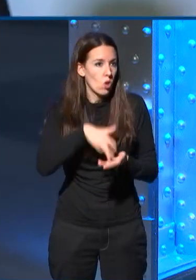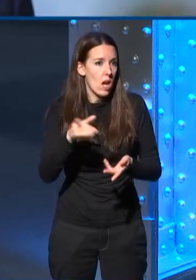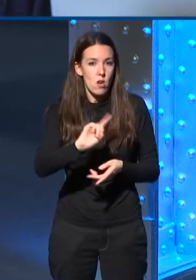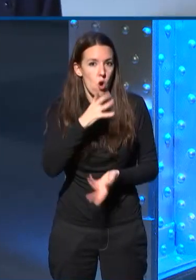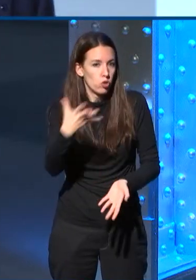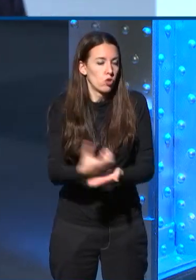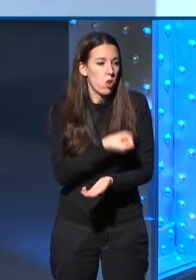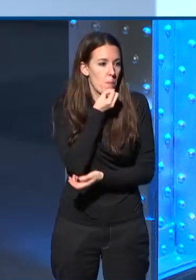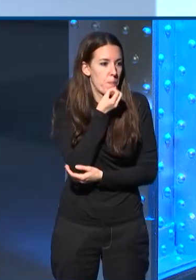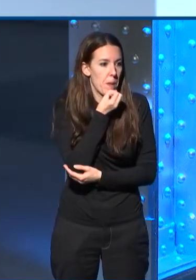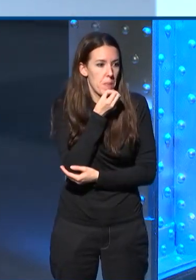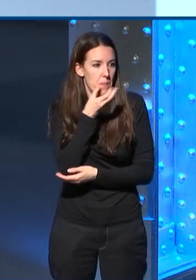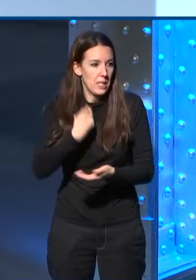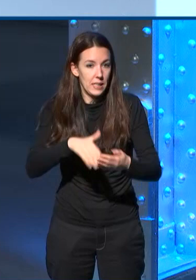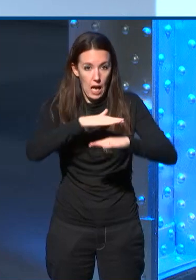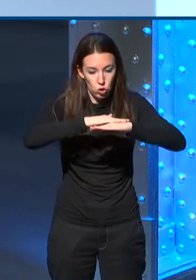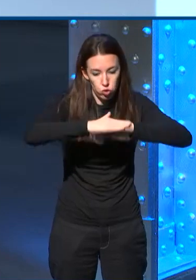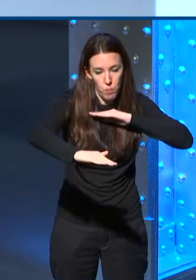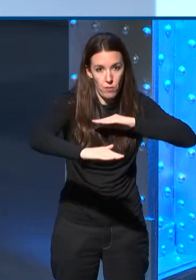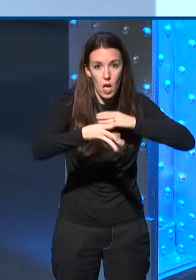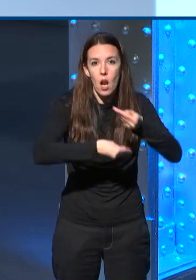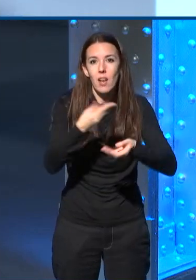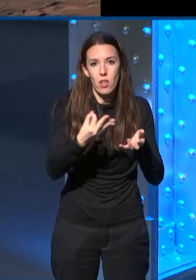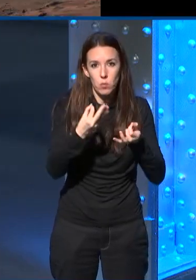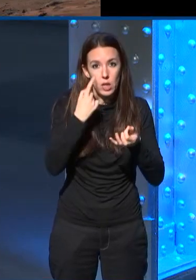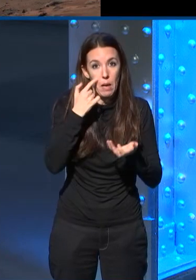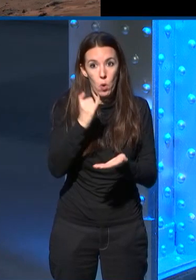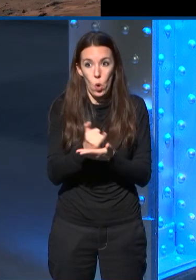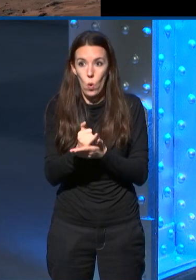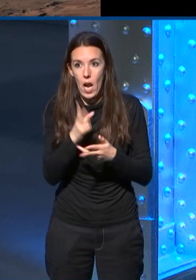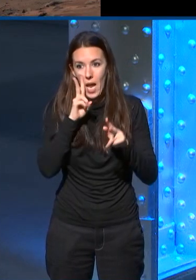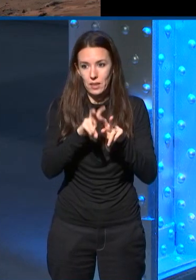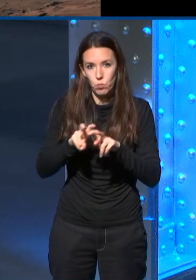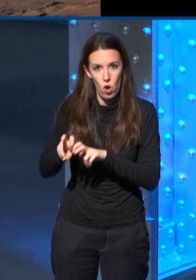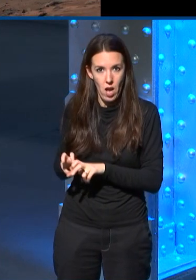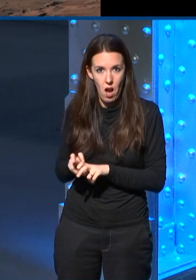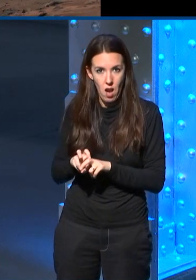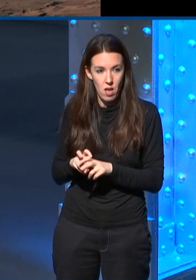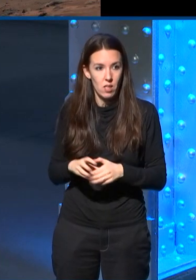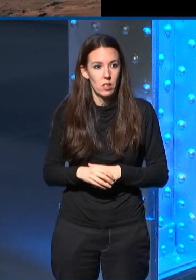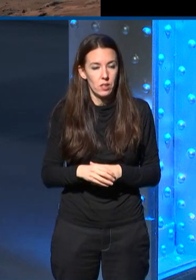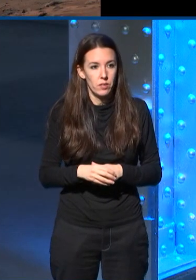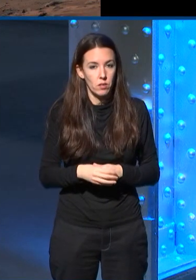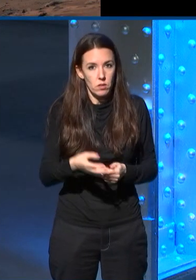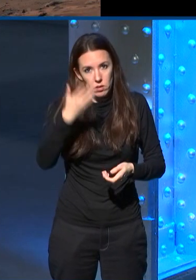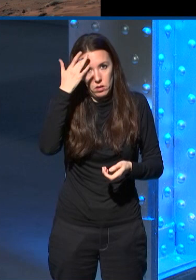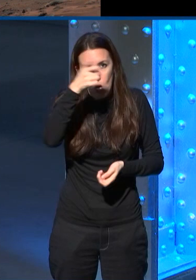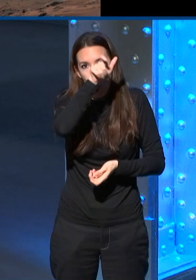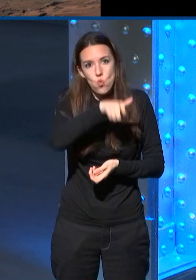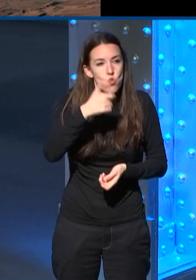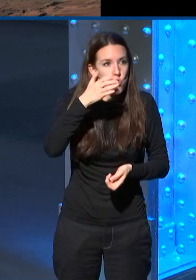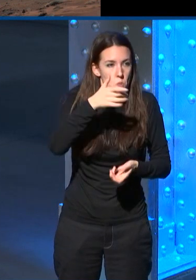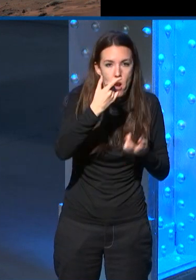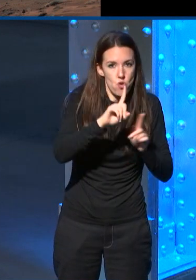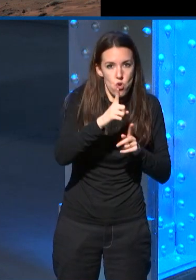todo bien, ya estamos en la superficie. ¿Ahora qué hacemos? Pues queremos explorar. Hagamos el análogo con un explorador humano. Vamos a necesitar